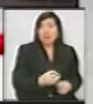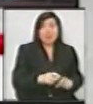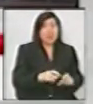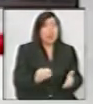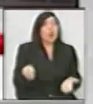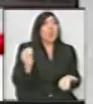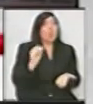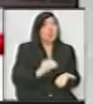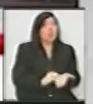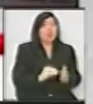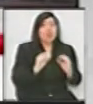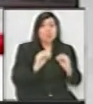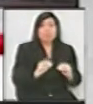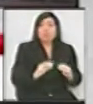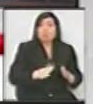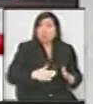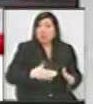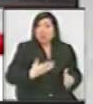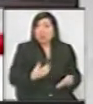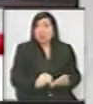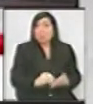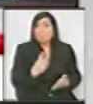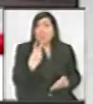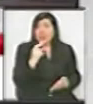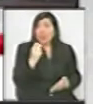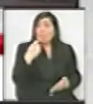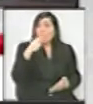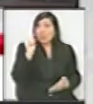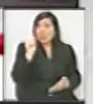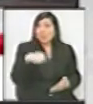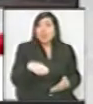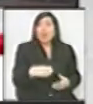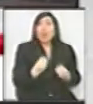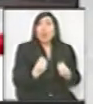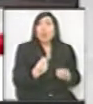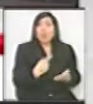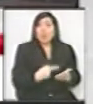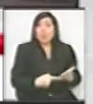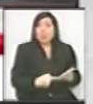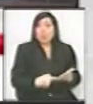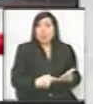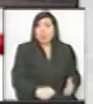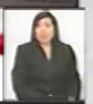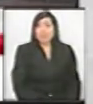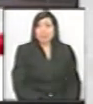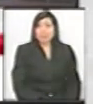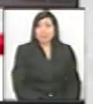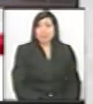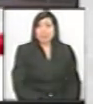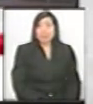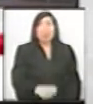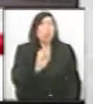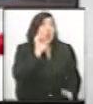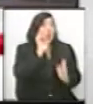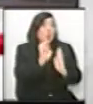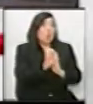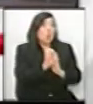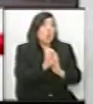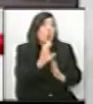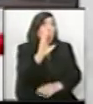pleno volviera a plantear la posibilidad de que sea 20 por ciento como ocurre en ciudades presidente como bogotá